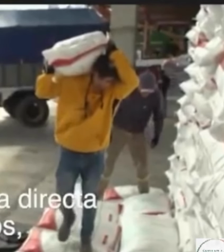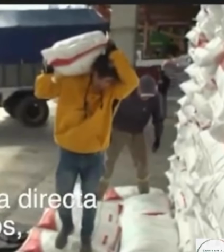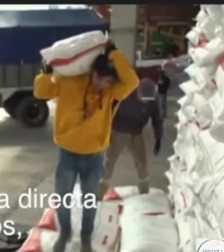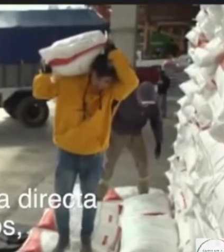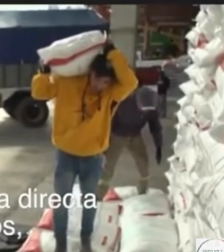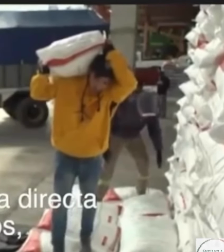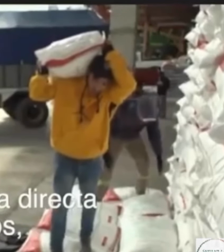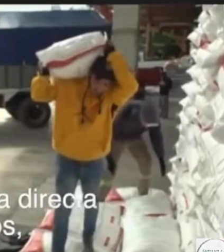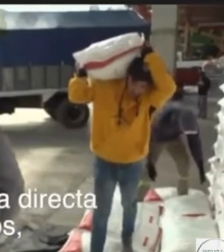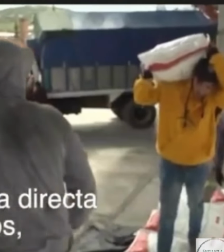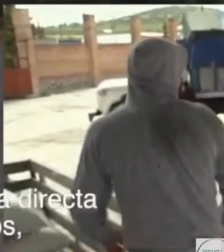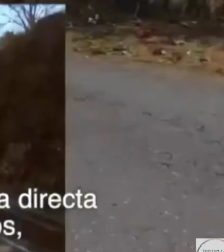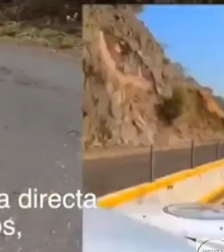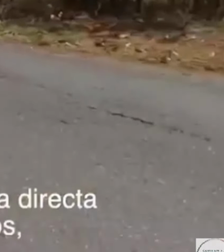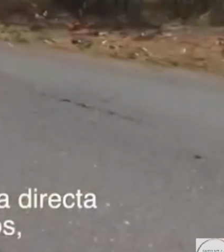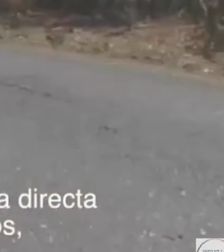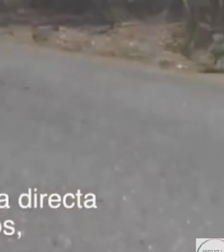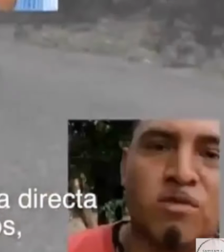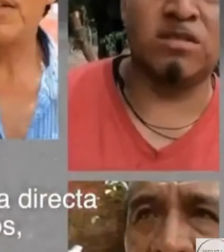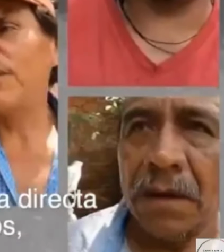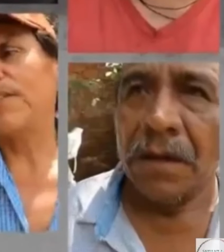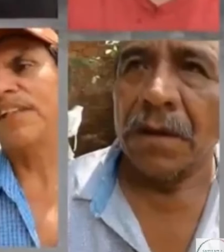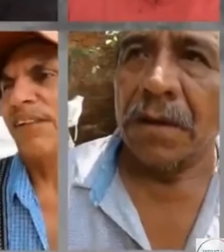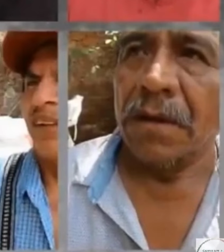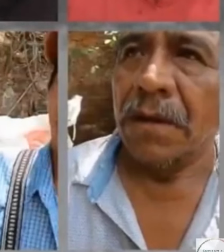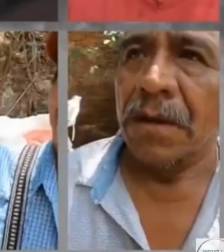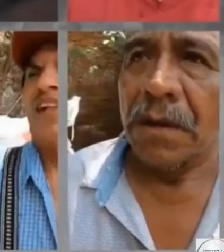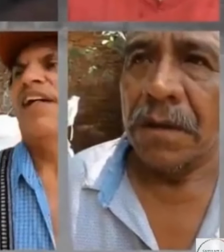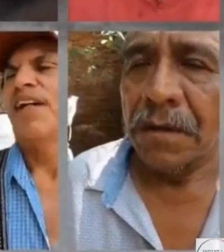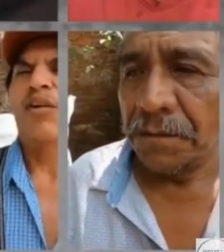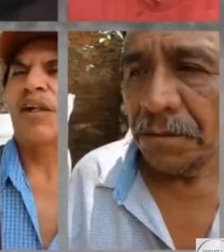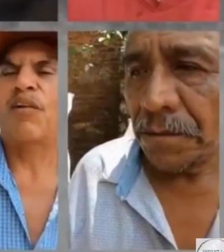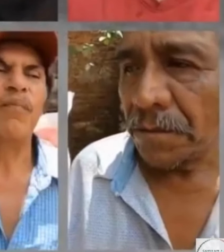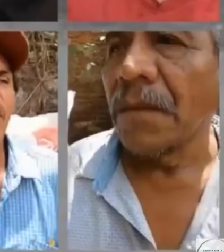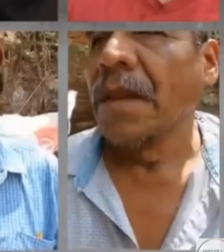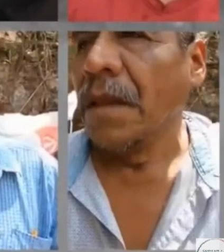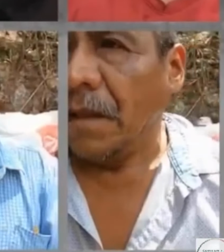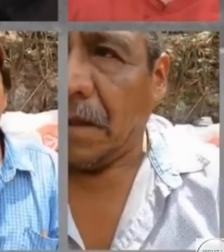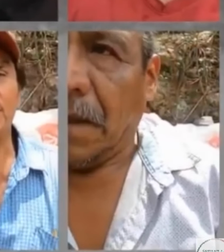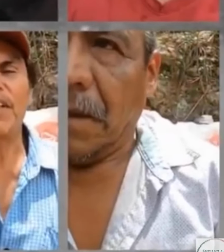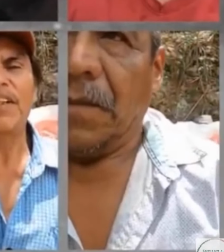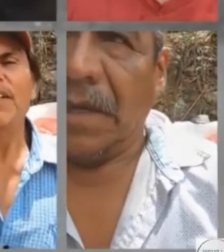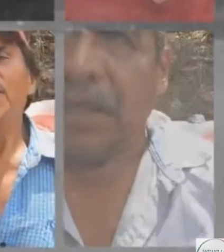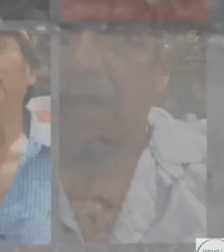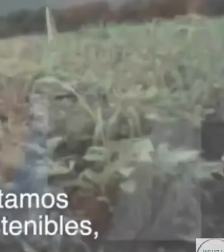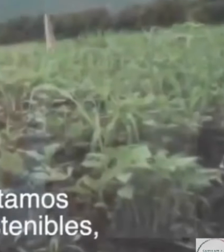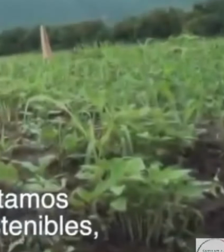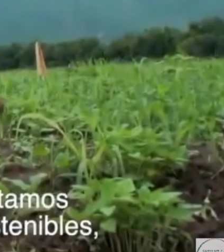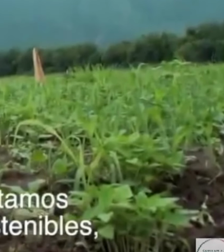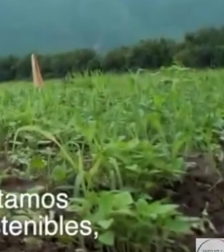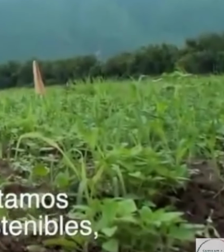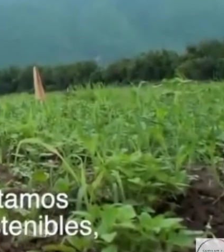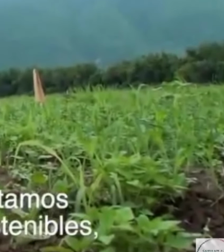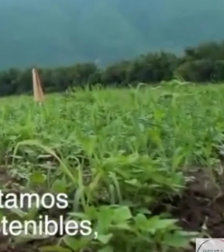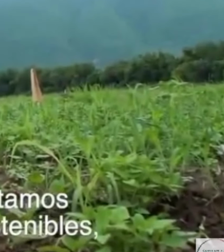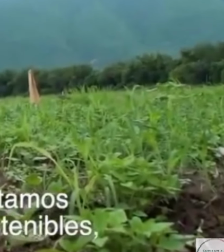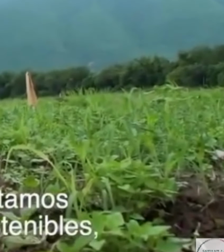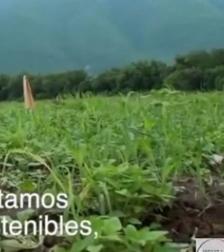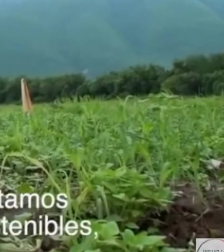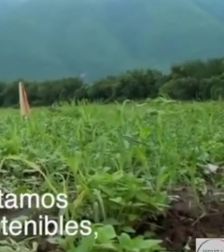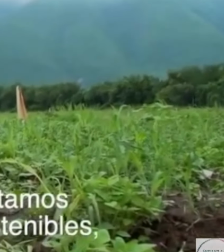y sin intermediarios a productores de 9 estados, beneficiando a más de 823 mil agricultores. A través de los bienes y